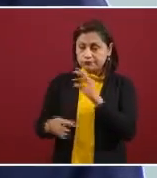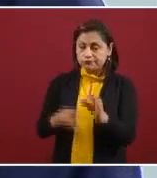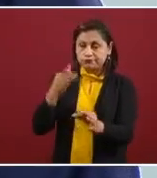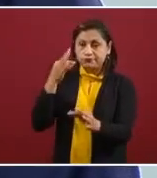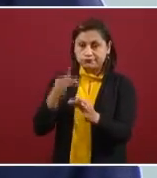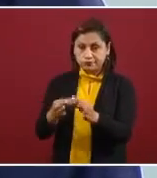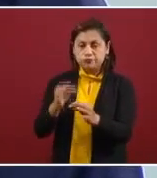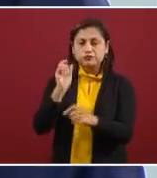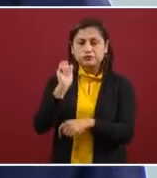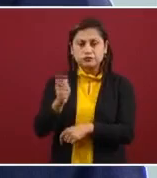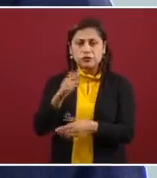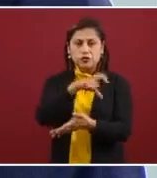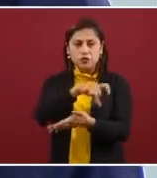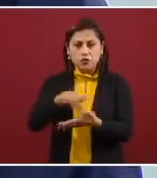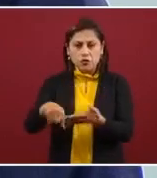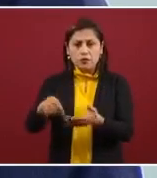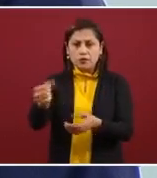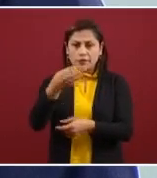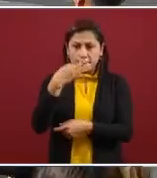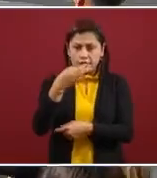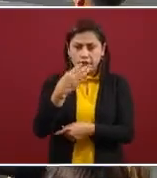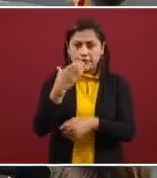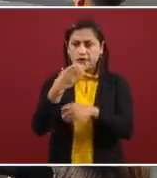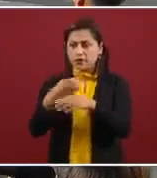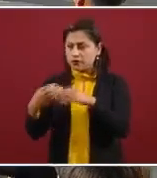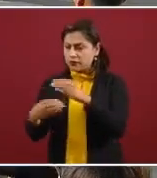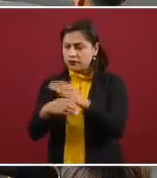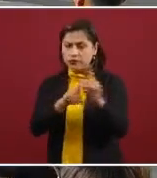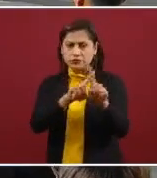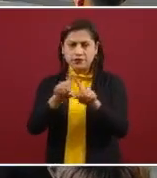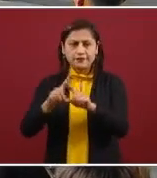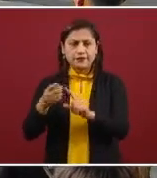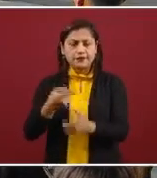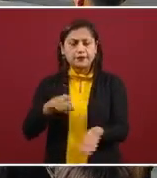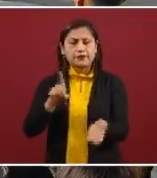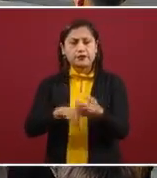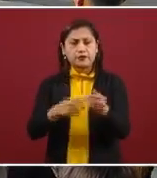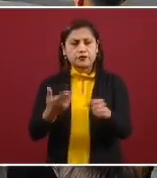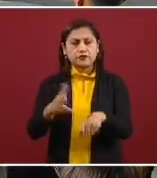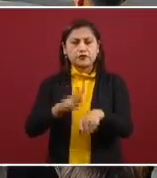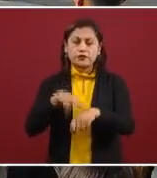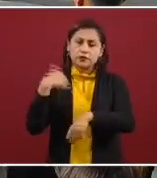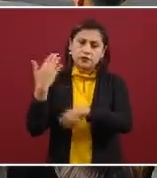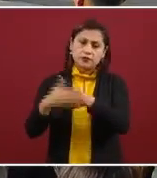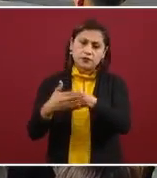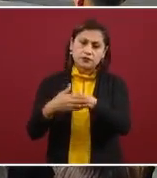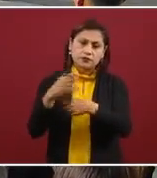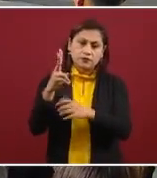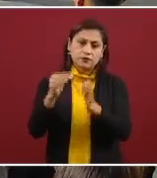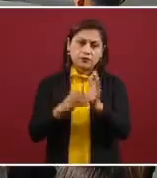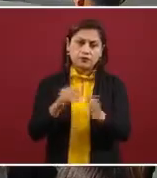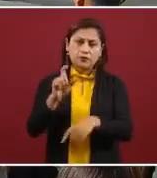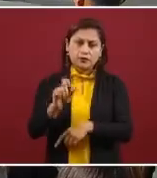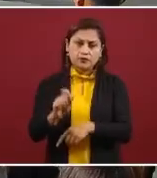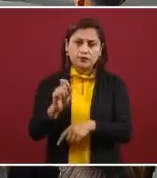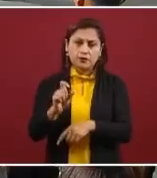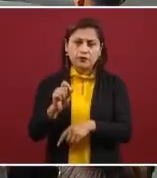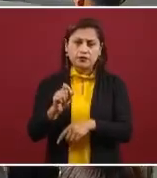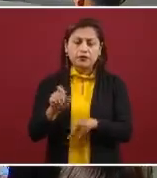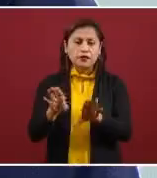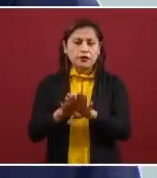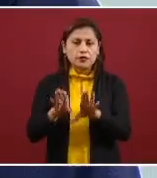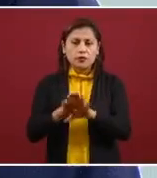la compra de medicamentos y material de curación para atender el 2020. Se coordinarán acciones con las